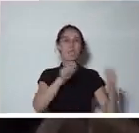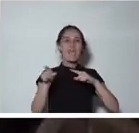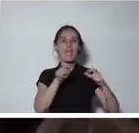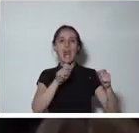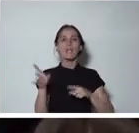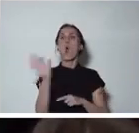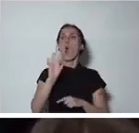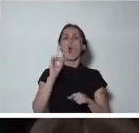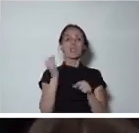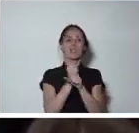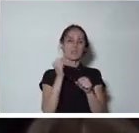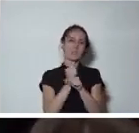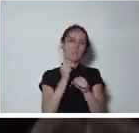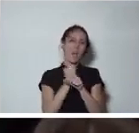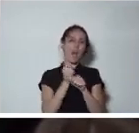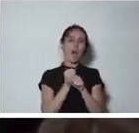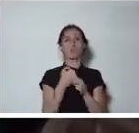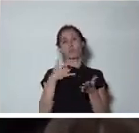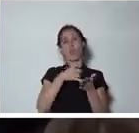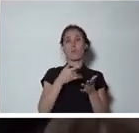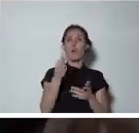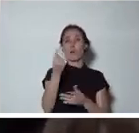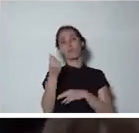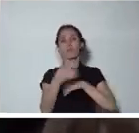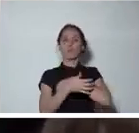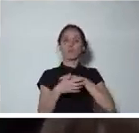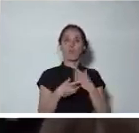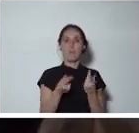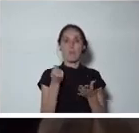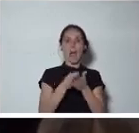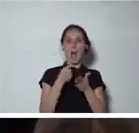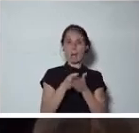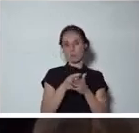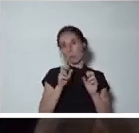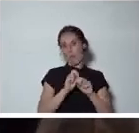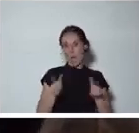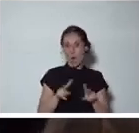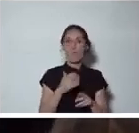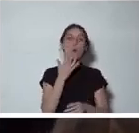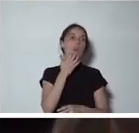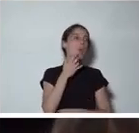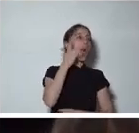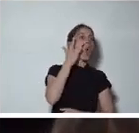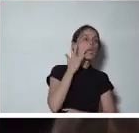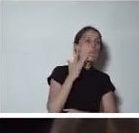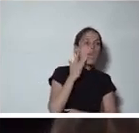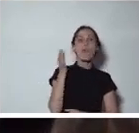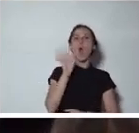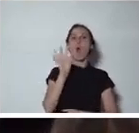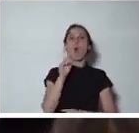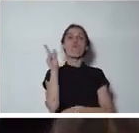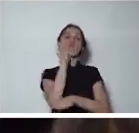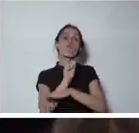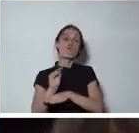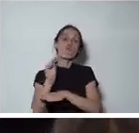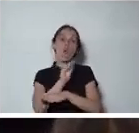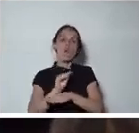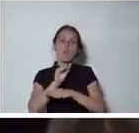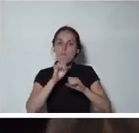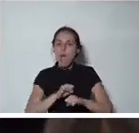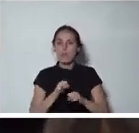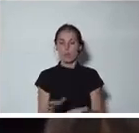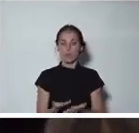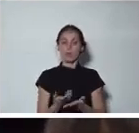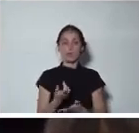necesarios Y más precar precarizados como puede ser la limpieza como pueden ser los cuidados y por lo tanto es nuestra obligación